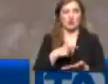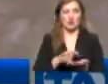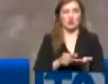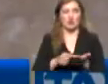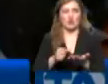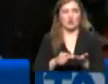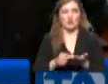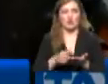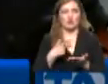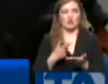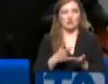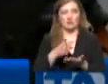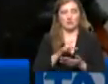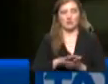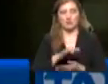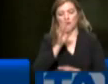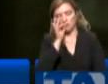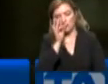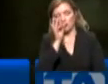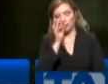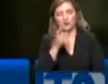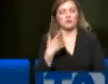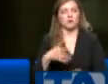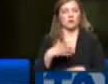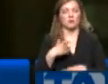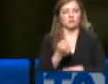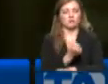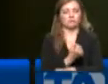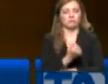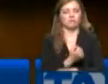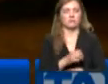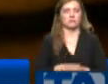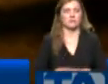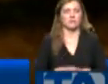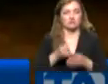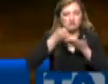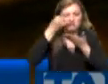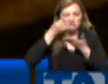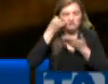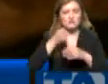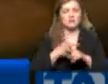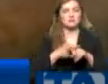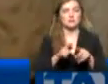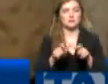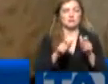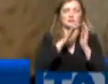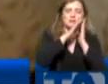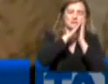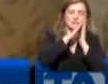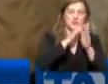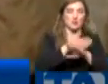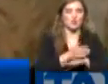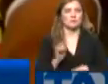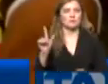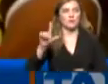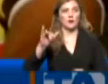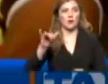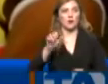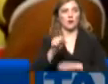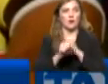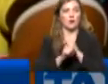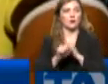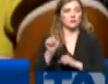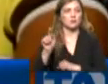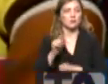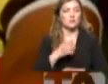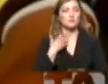vereda. A consumir es la rutina de él y la de muchos más. Así encontramos a Luis de 24 años. No se sentía bien. ¿Tú consumes,